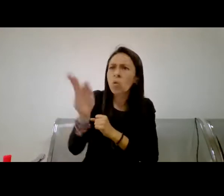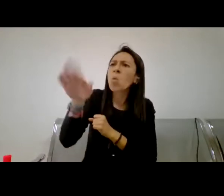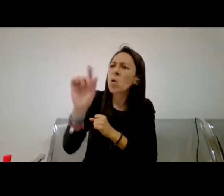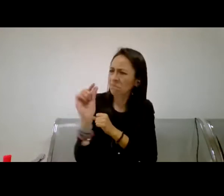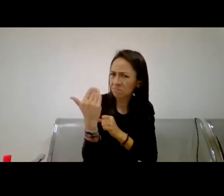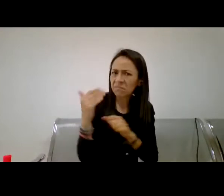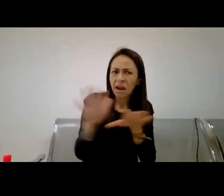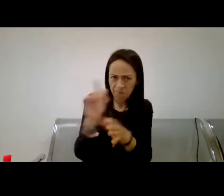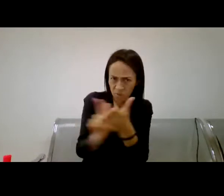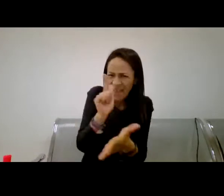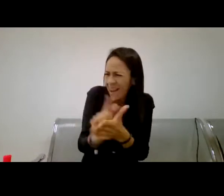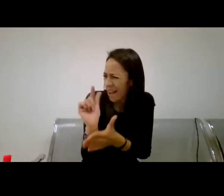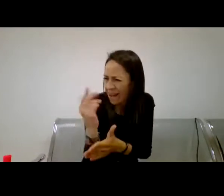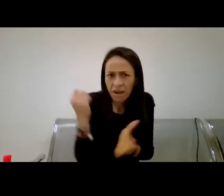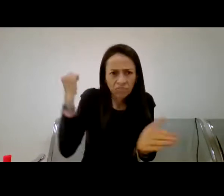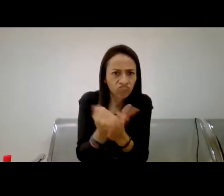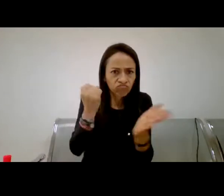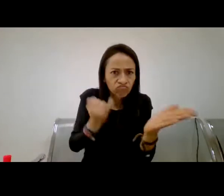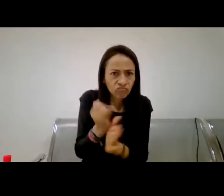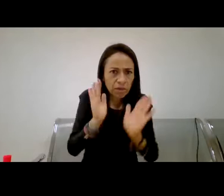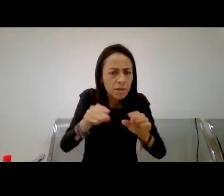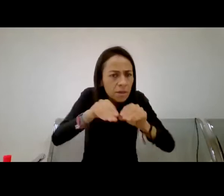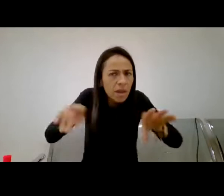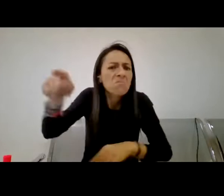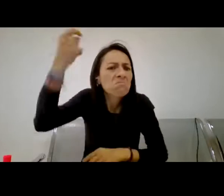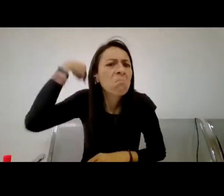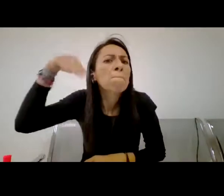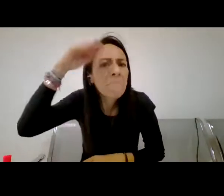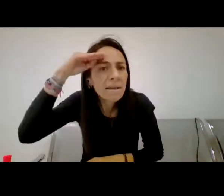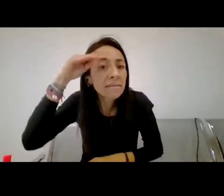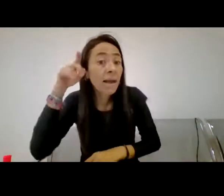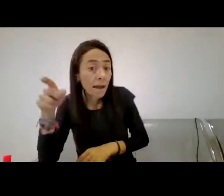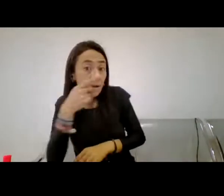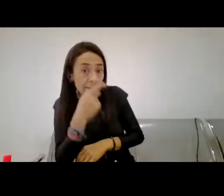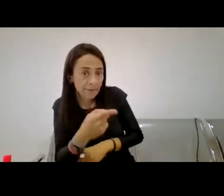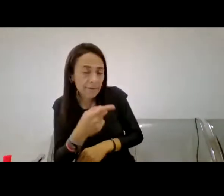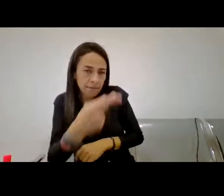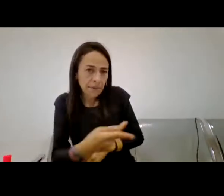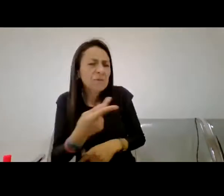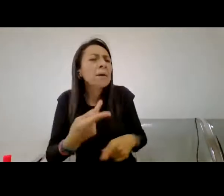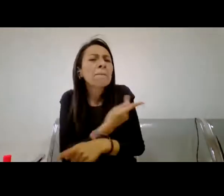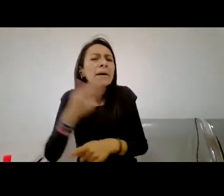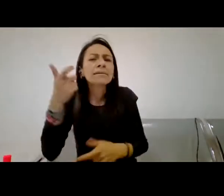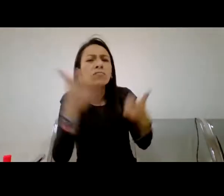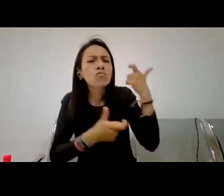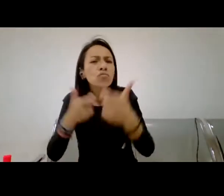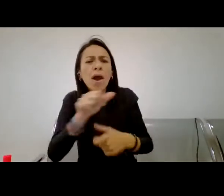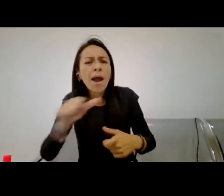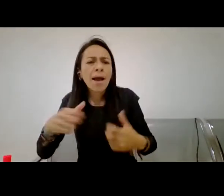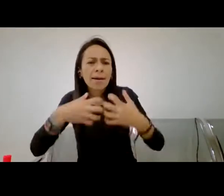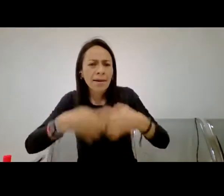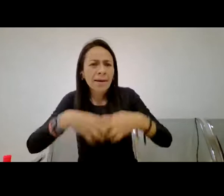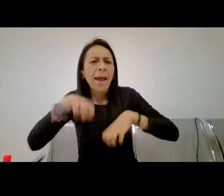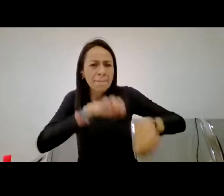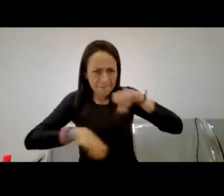él contestó sobre los donativos de las personas morales, y él considera que no hay que